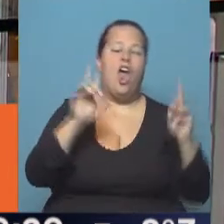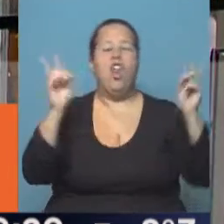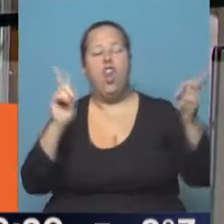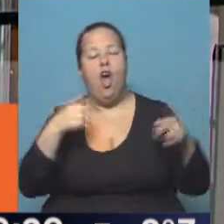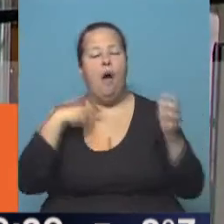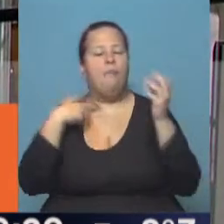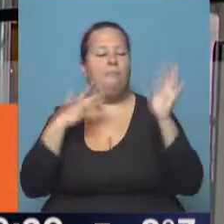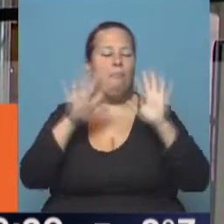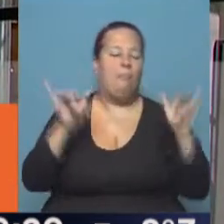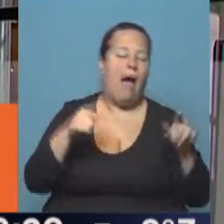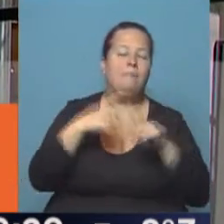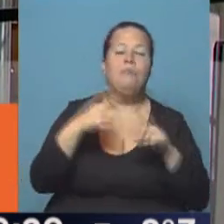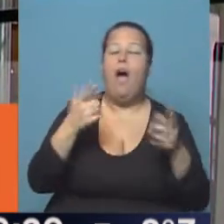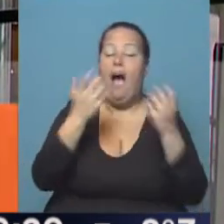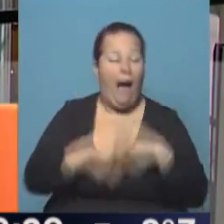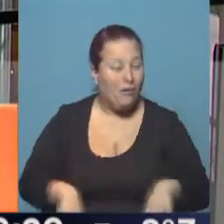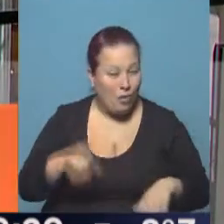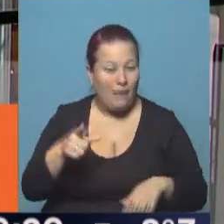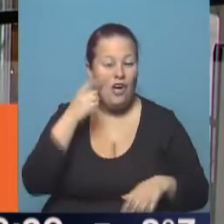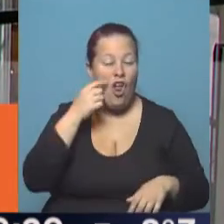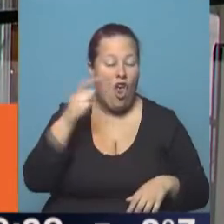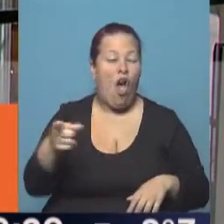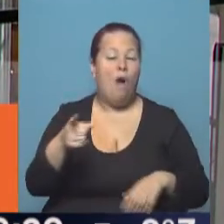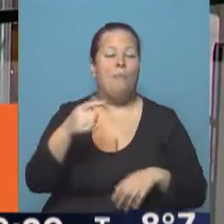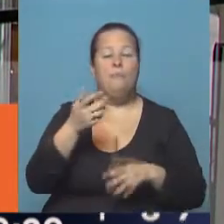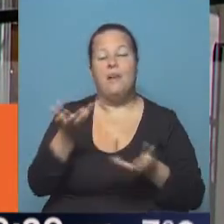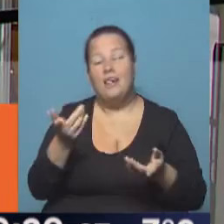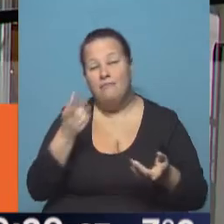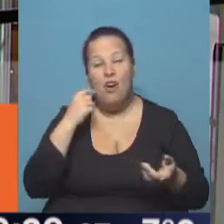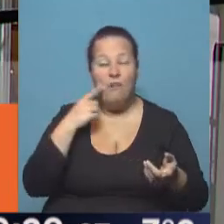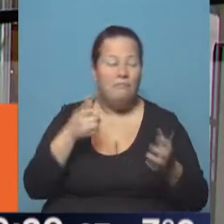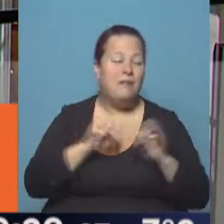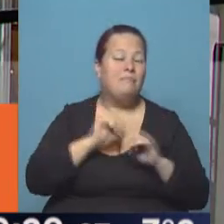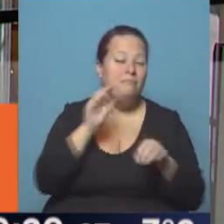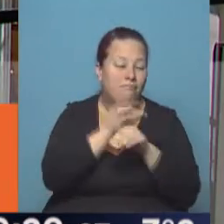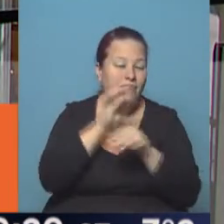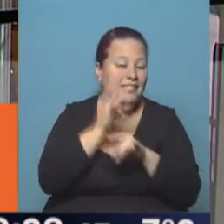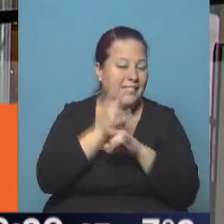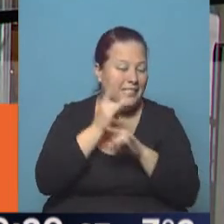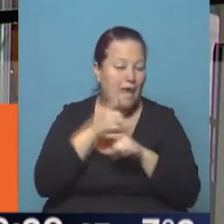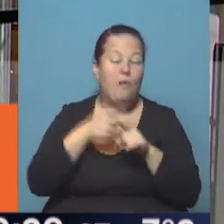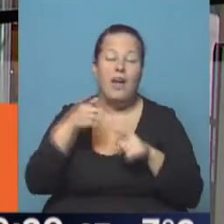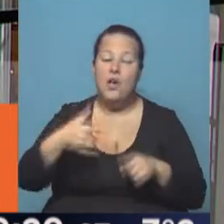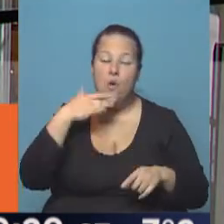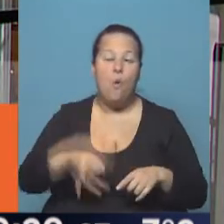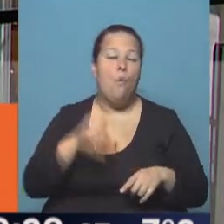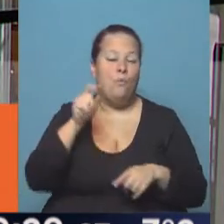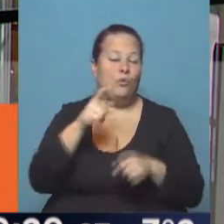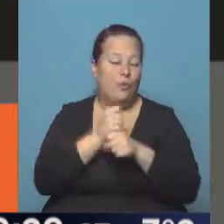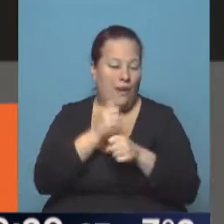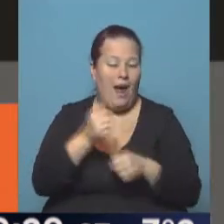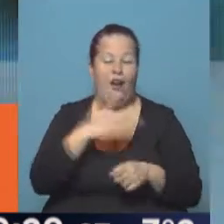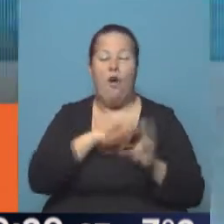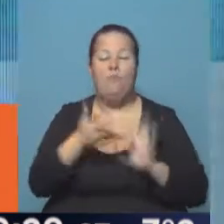me amigué, ¿por qué? Porque automáticamente el hombre de clase social, el que la mantuvo siempre porque ella cumplió el rol de madre y